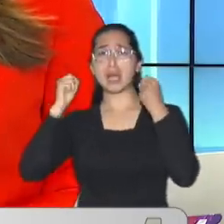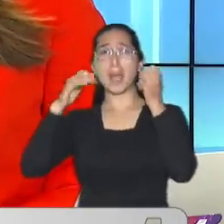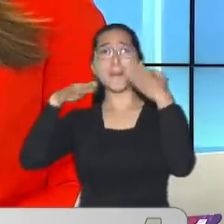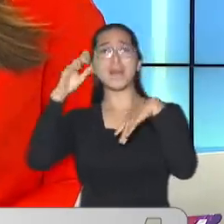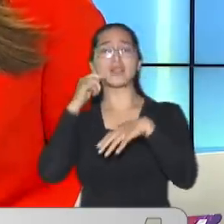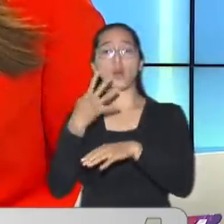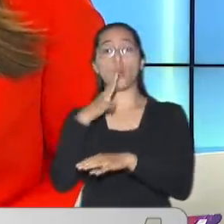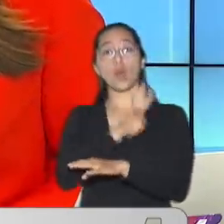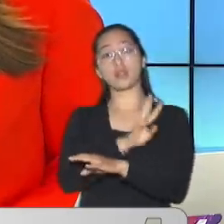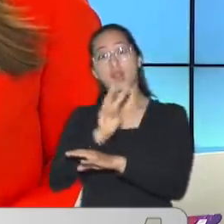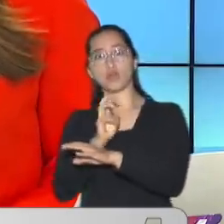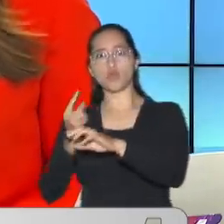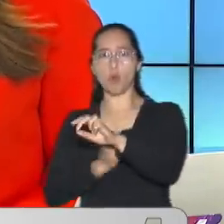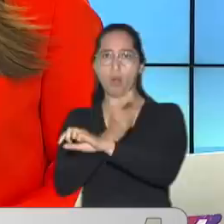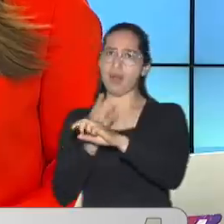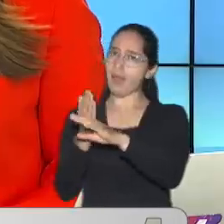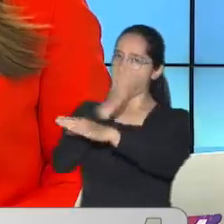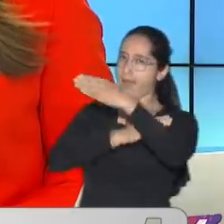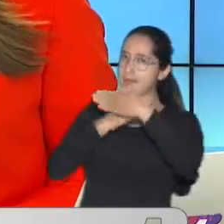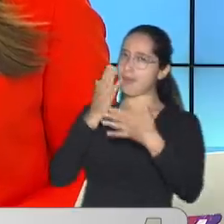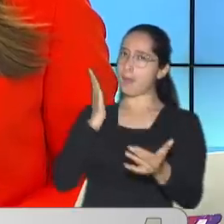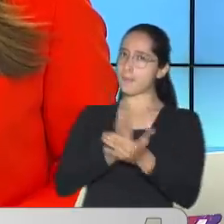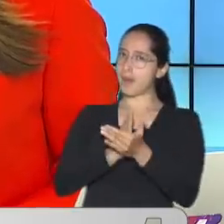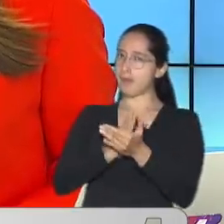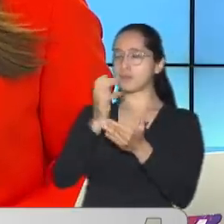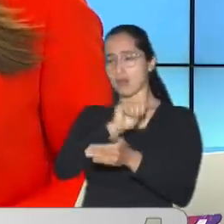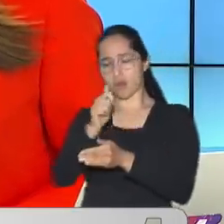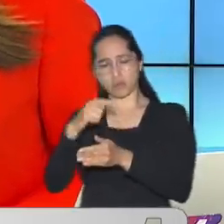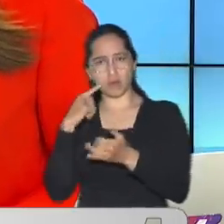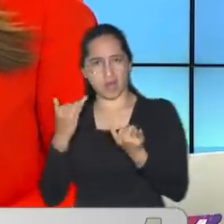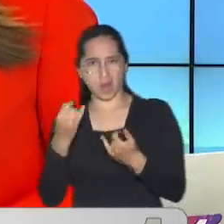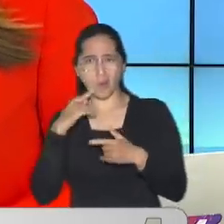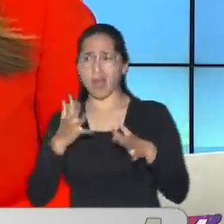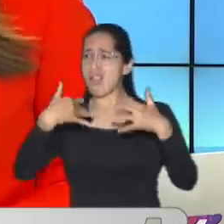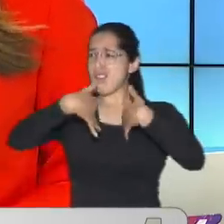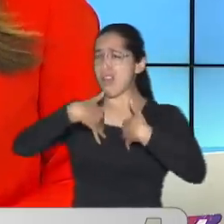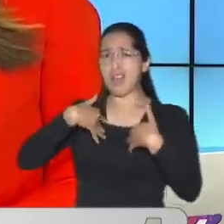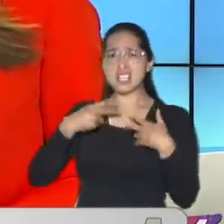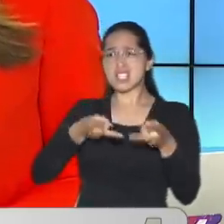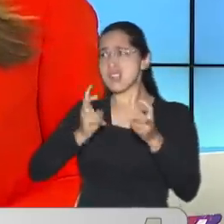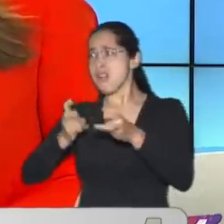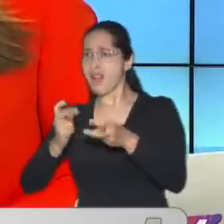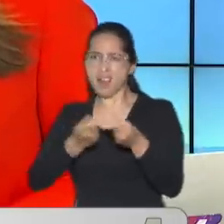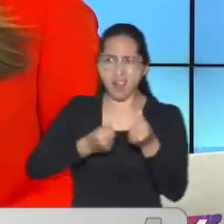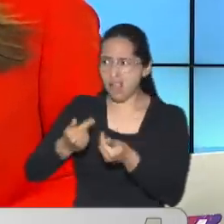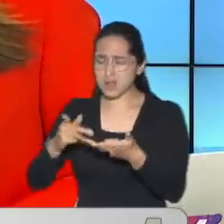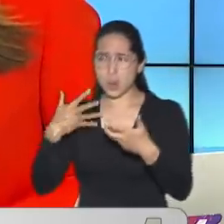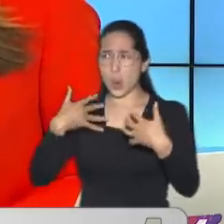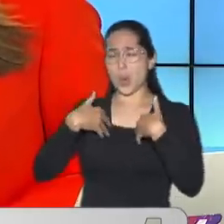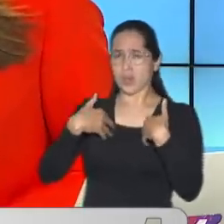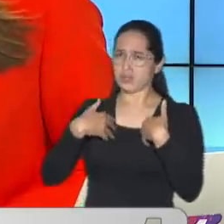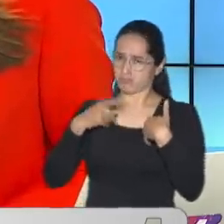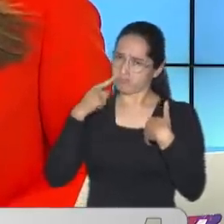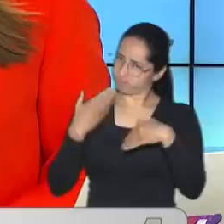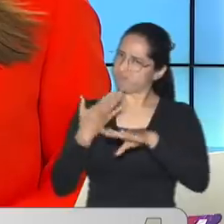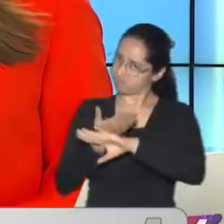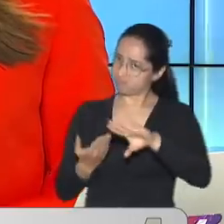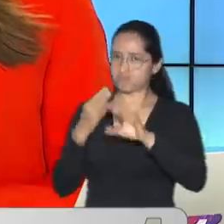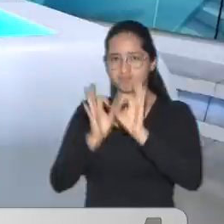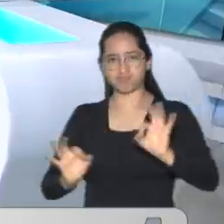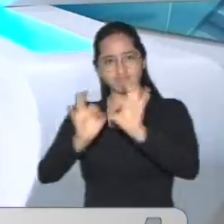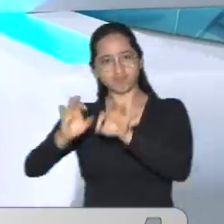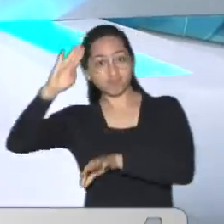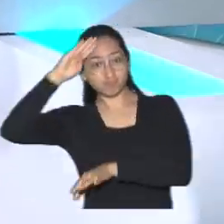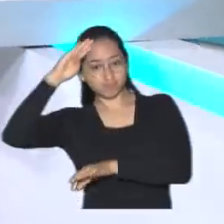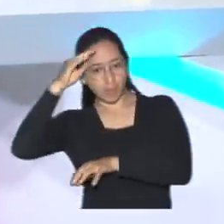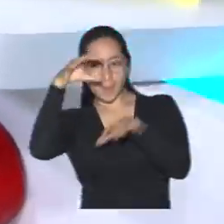y tras las primeras capturas, las víctimas de los extorsionistas piden que la presencia de las autoridades sea permanente. ¿Qué más dicen los